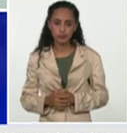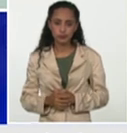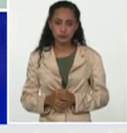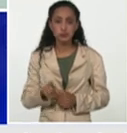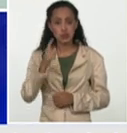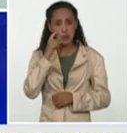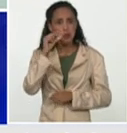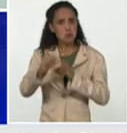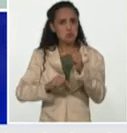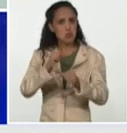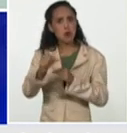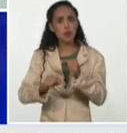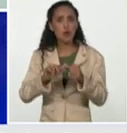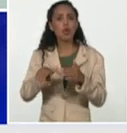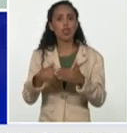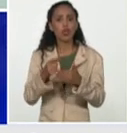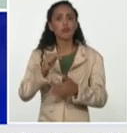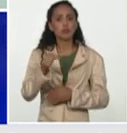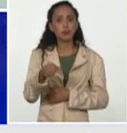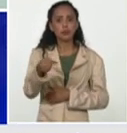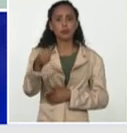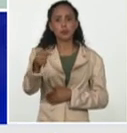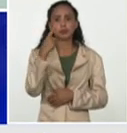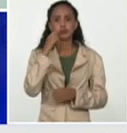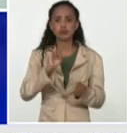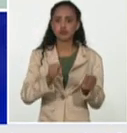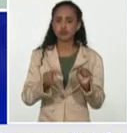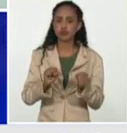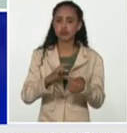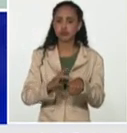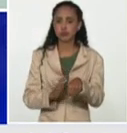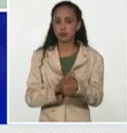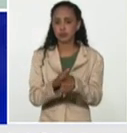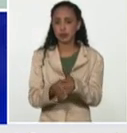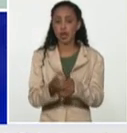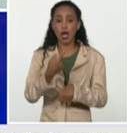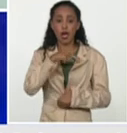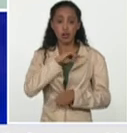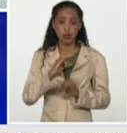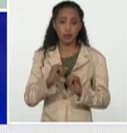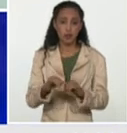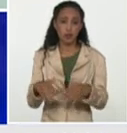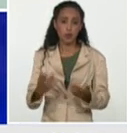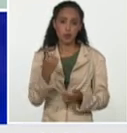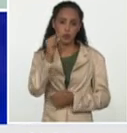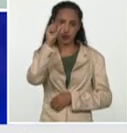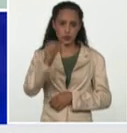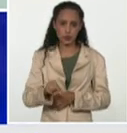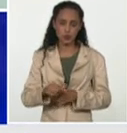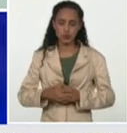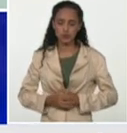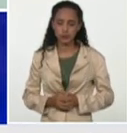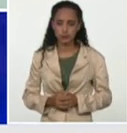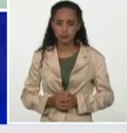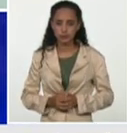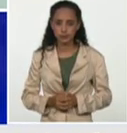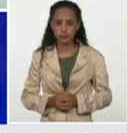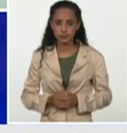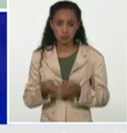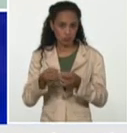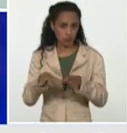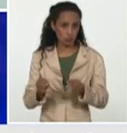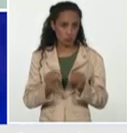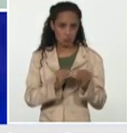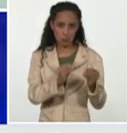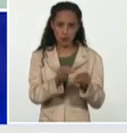evidenciando a través de los días un control de la pandemia, ayer confirma un caso autóctono en el